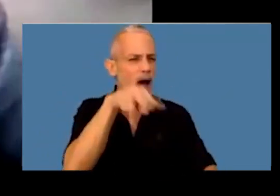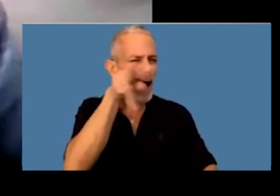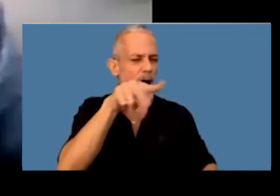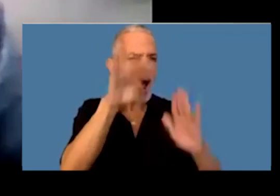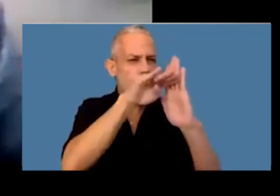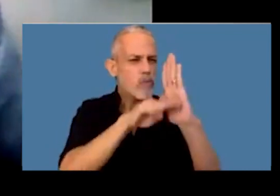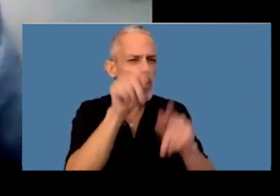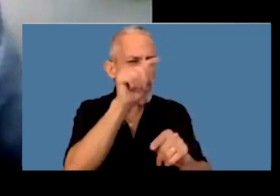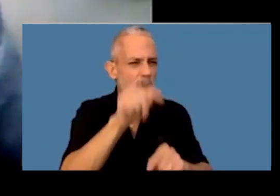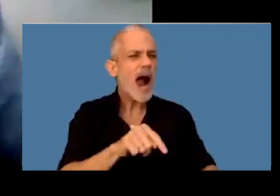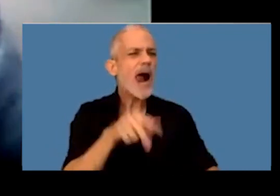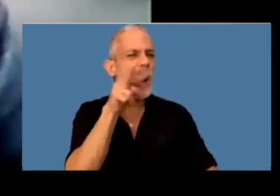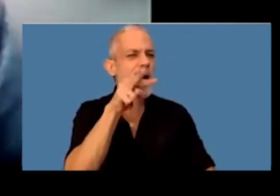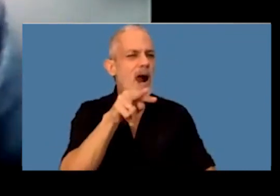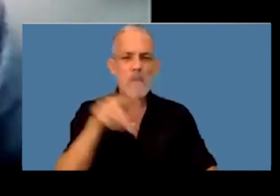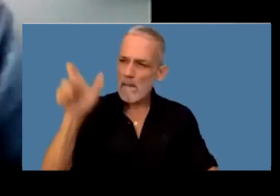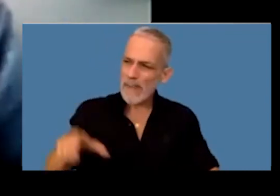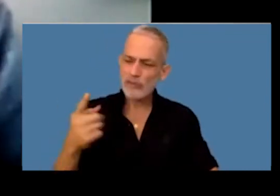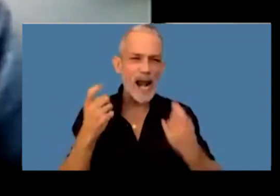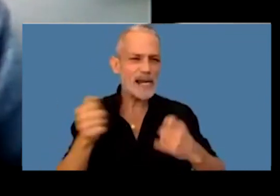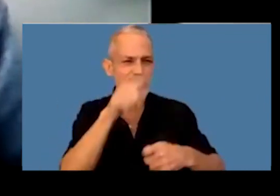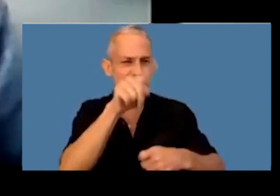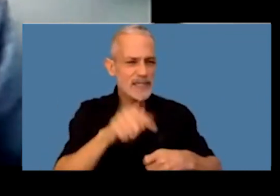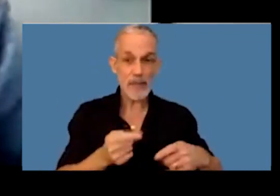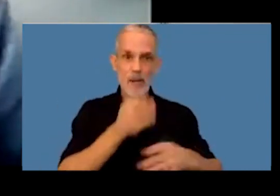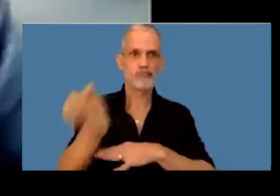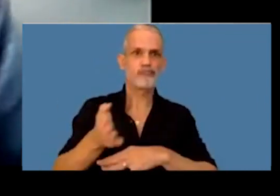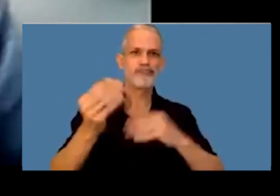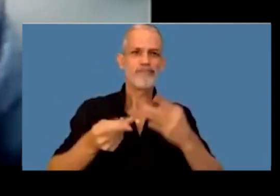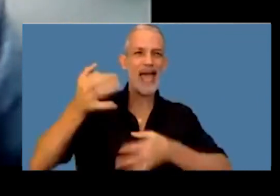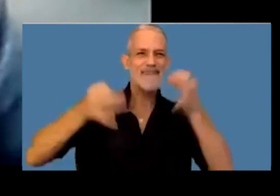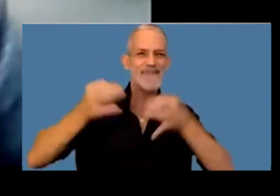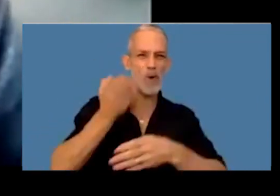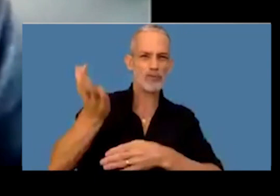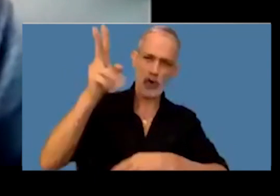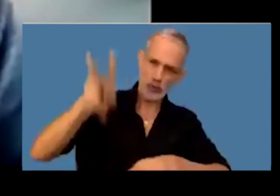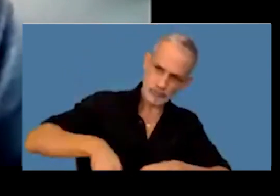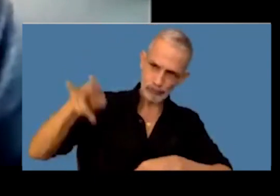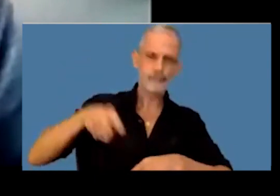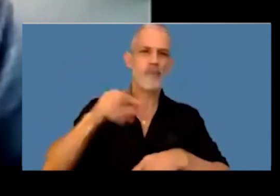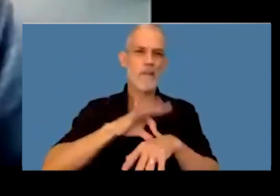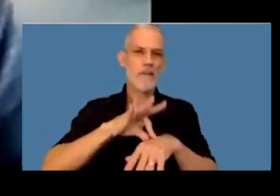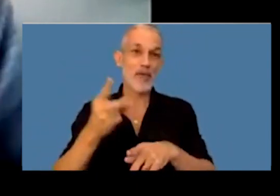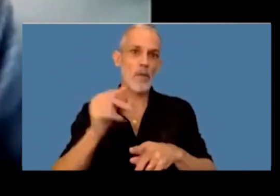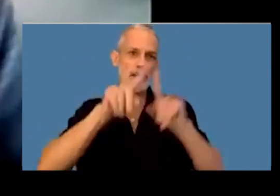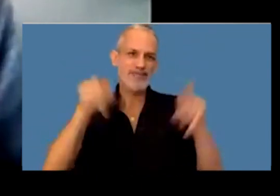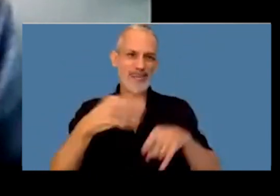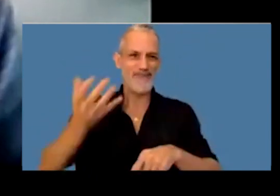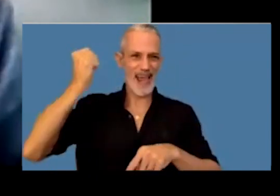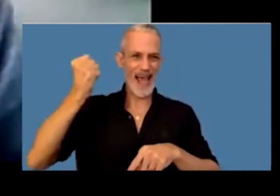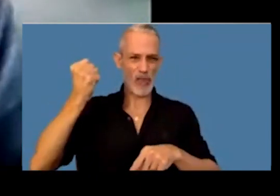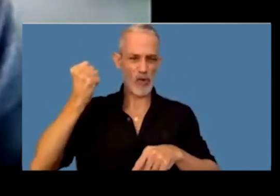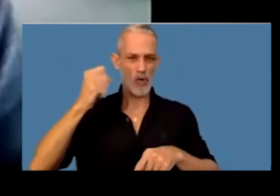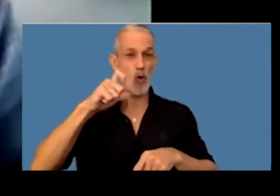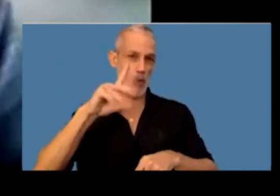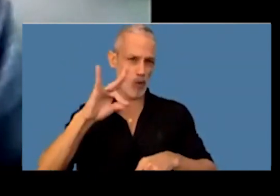la persona o necesita la persona para presentarse a una evaluación para obtener el certificado, ¿sí?